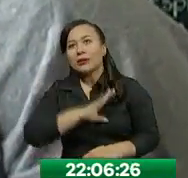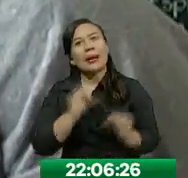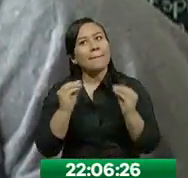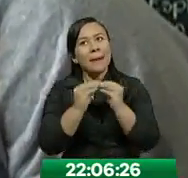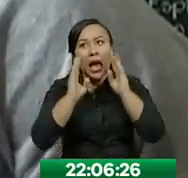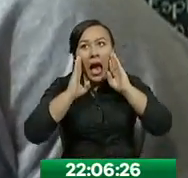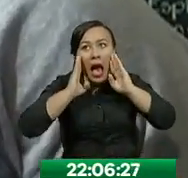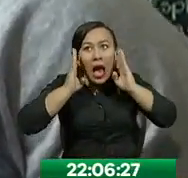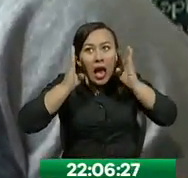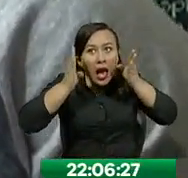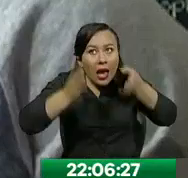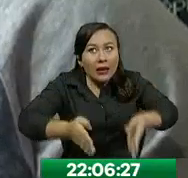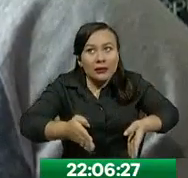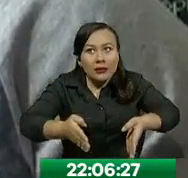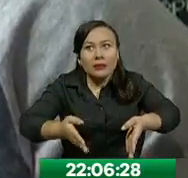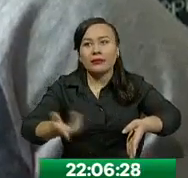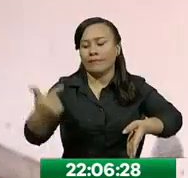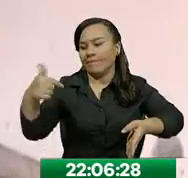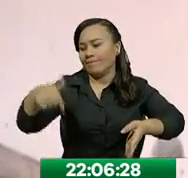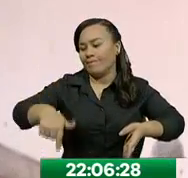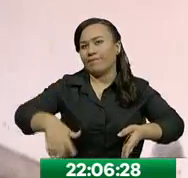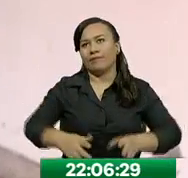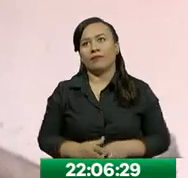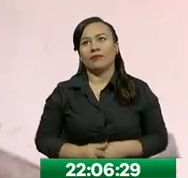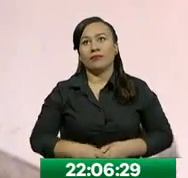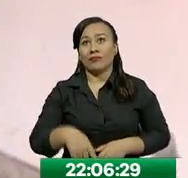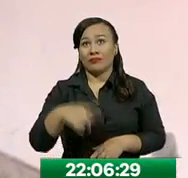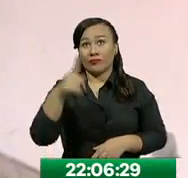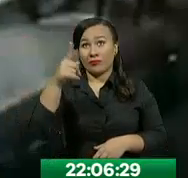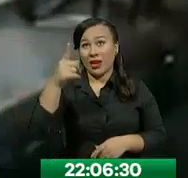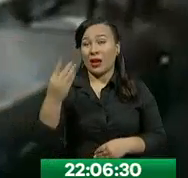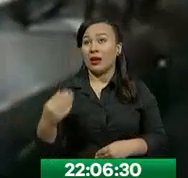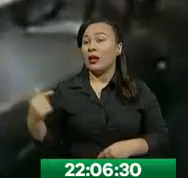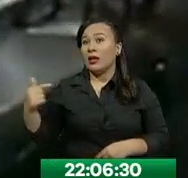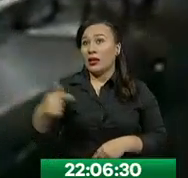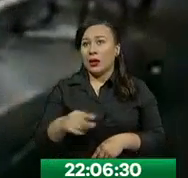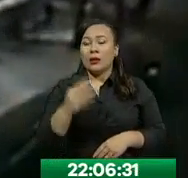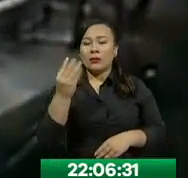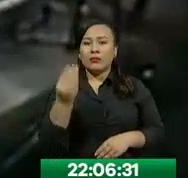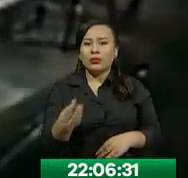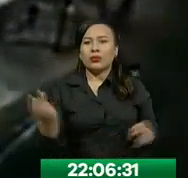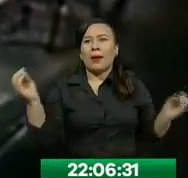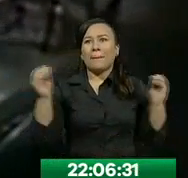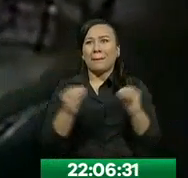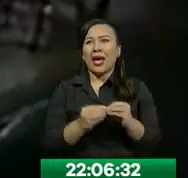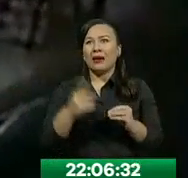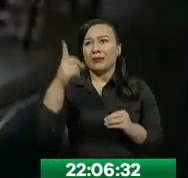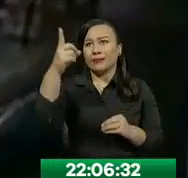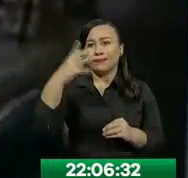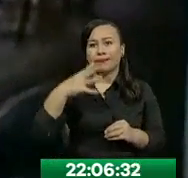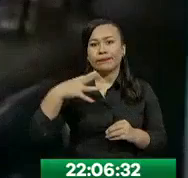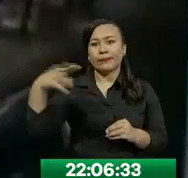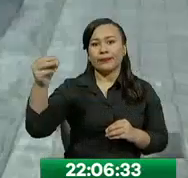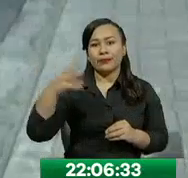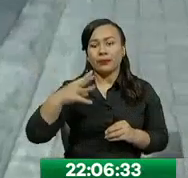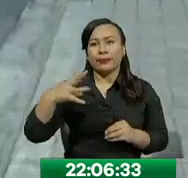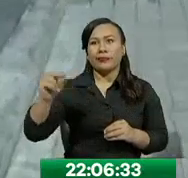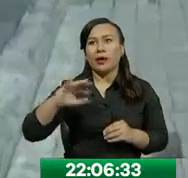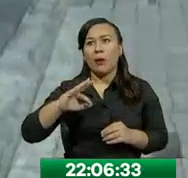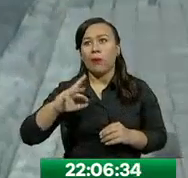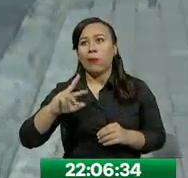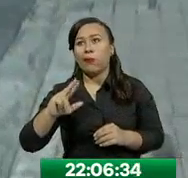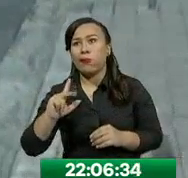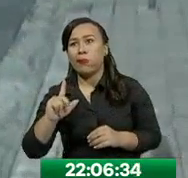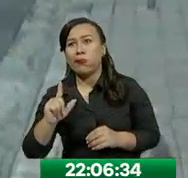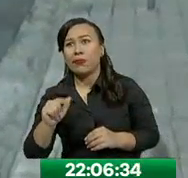hincapié y que las autoridades tomen cartas en el asunto. Los días con menos afluencias de personas es donde más se registran este tipo de incidentes,